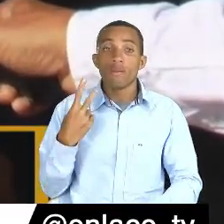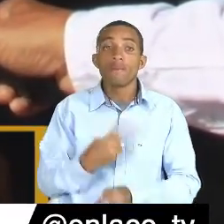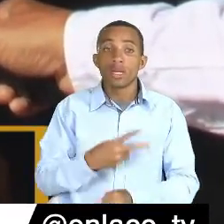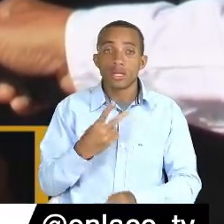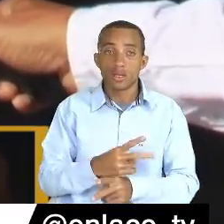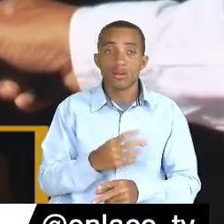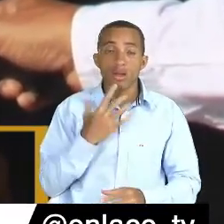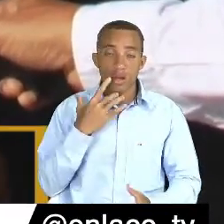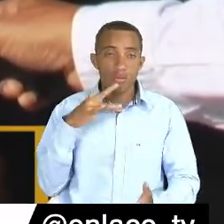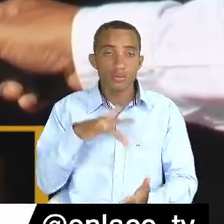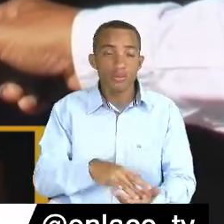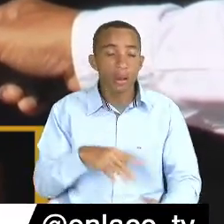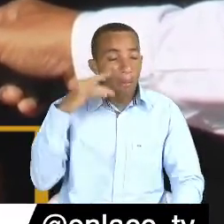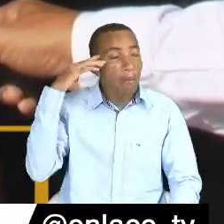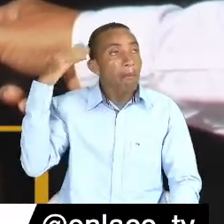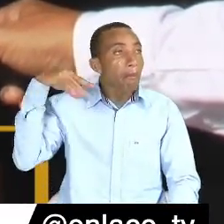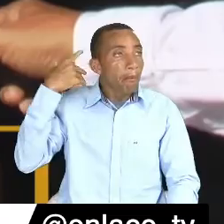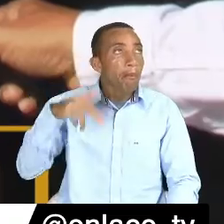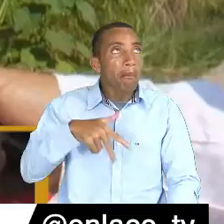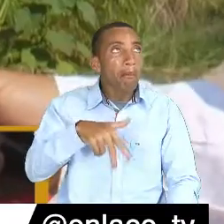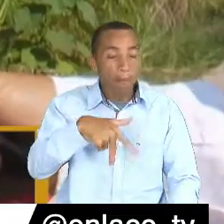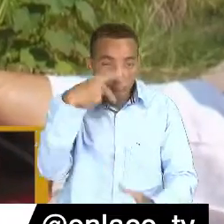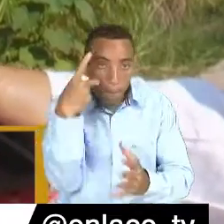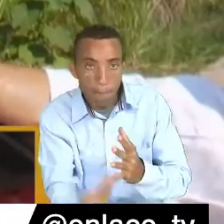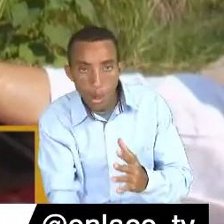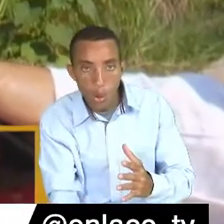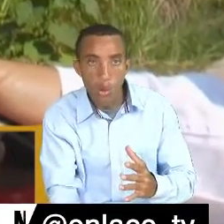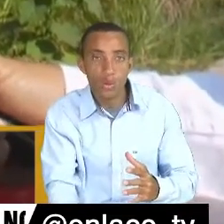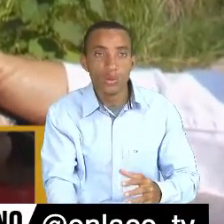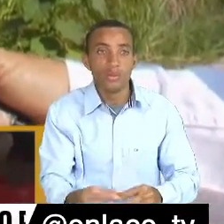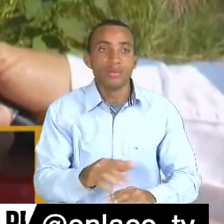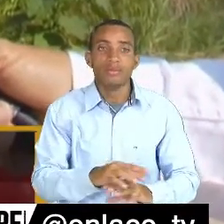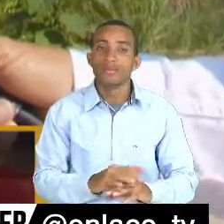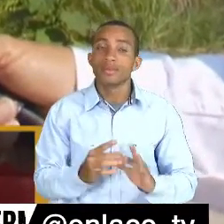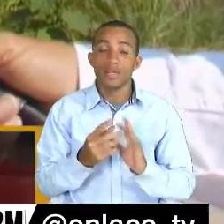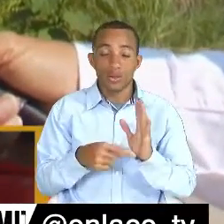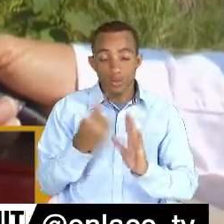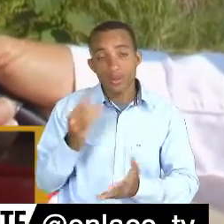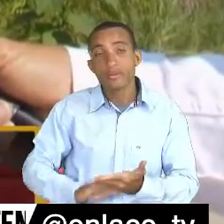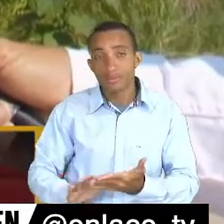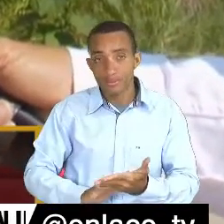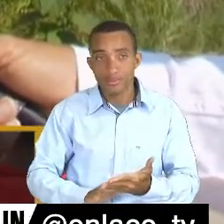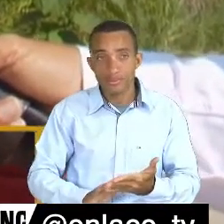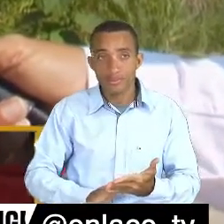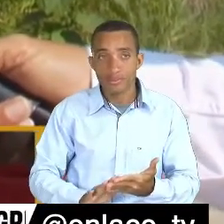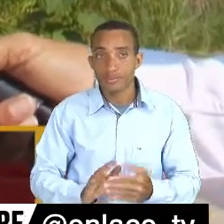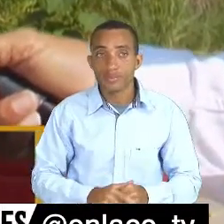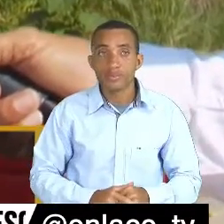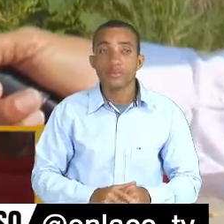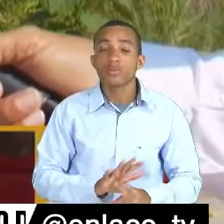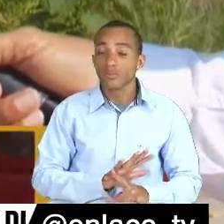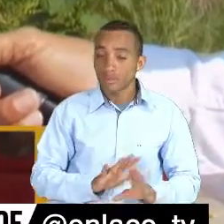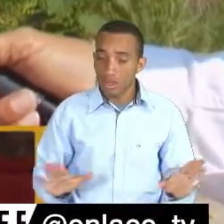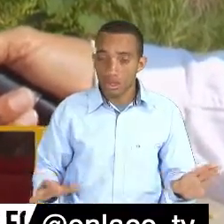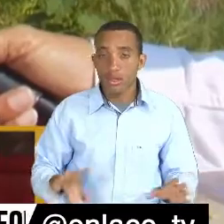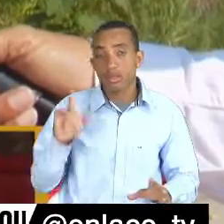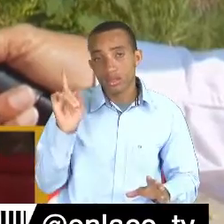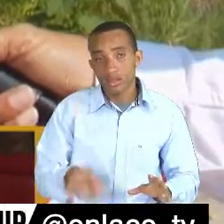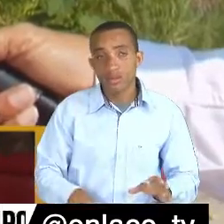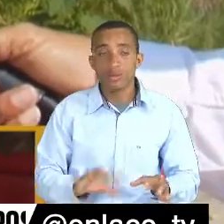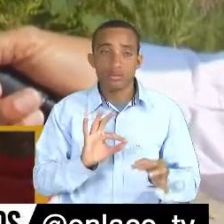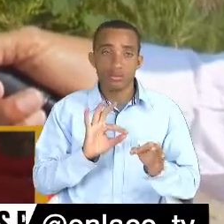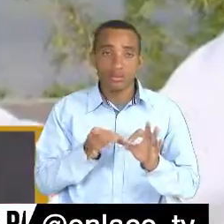ahí extraído se va allá, se va a parar allá abajo. Un arreglo inmediato. Claro, ya es justo que arreglen la vez, hasta que no suceda un